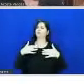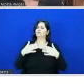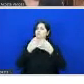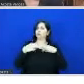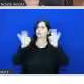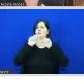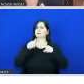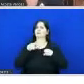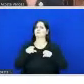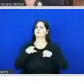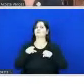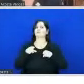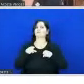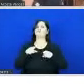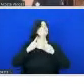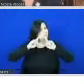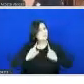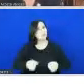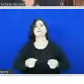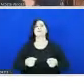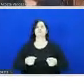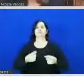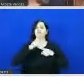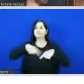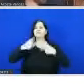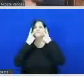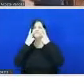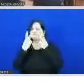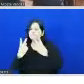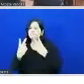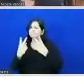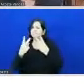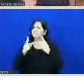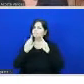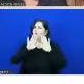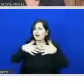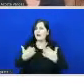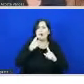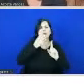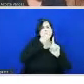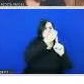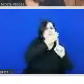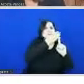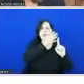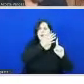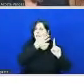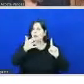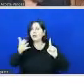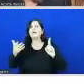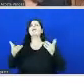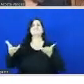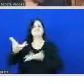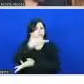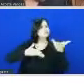mundo comience a aplicar de verdad un lente interseccional, porque yo diría que ese es el